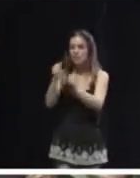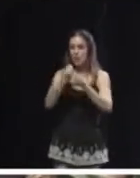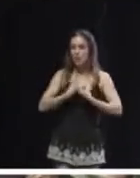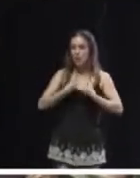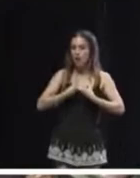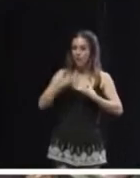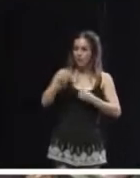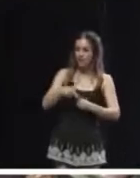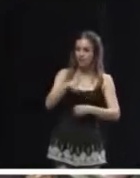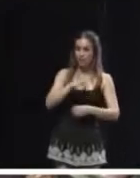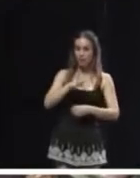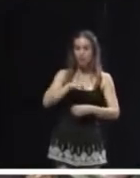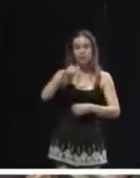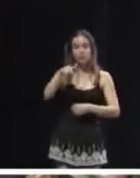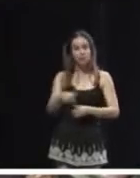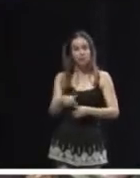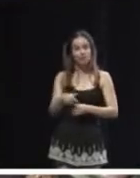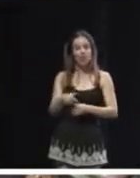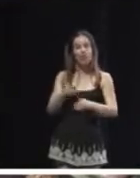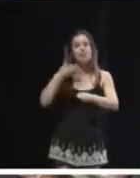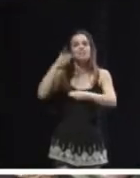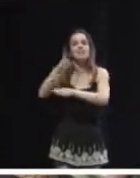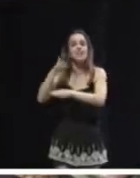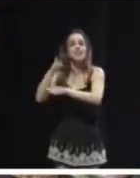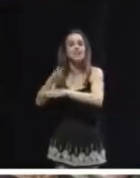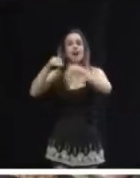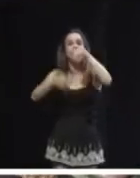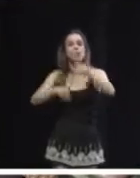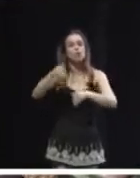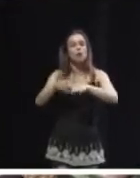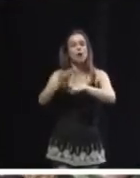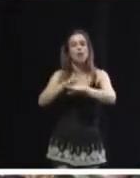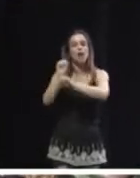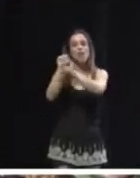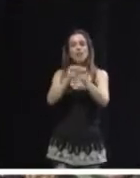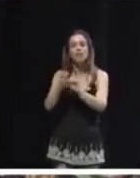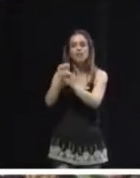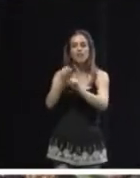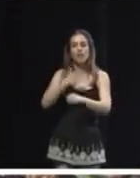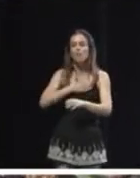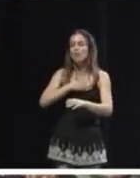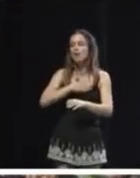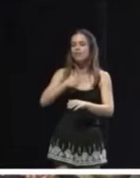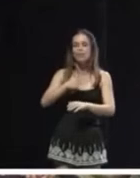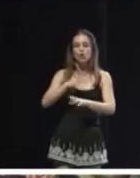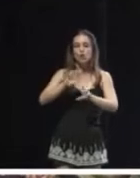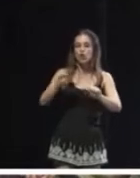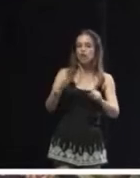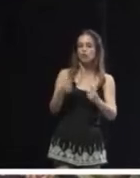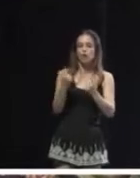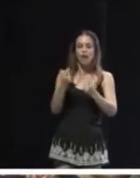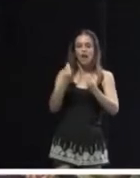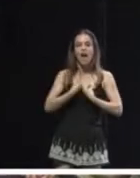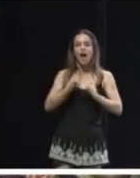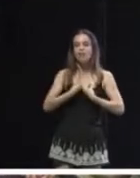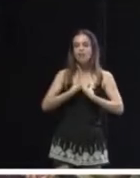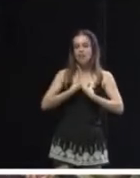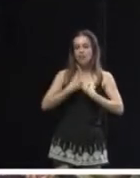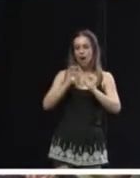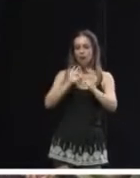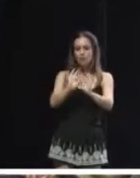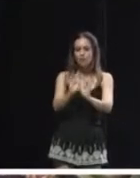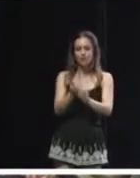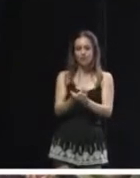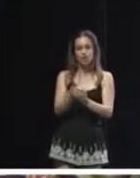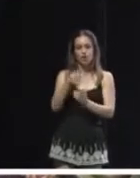el 23 de julio también. Salid a votar para defender vuestro patrimonio natural y la vida. He estado con